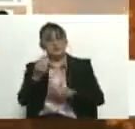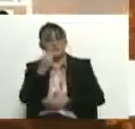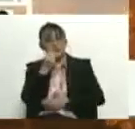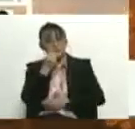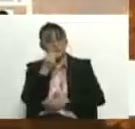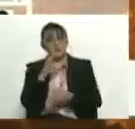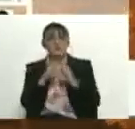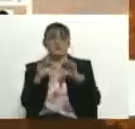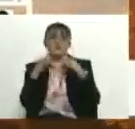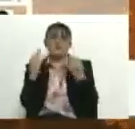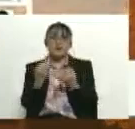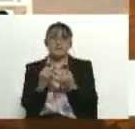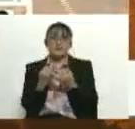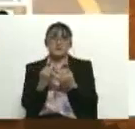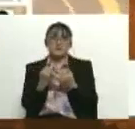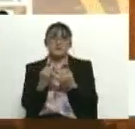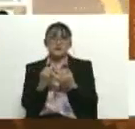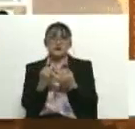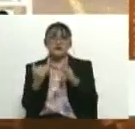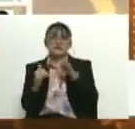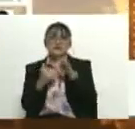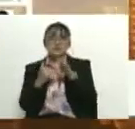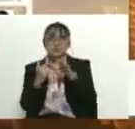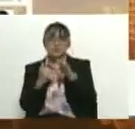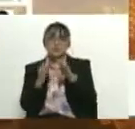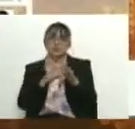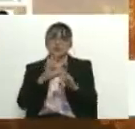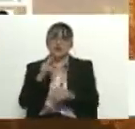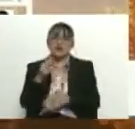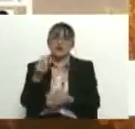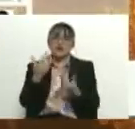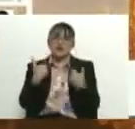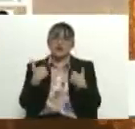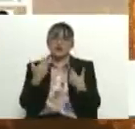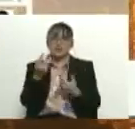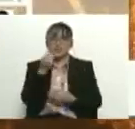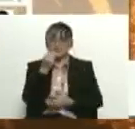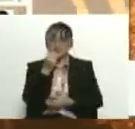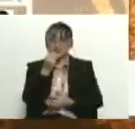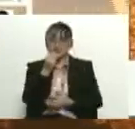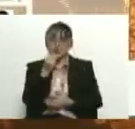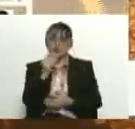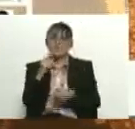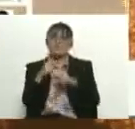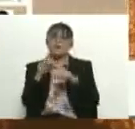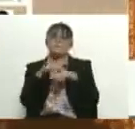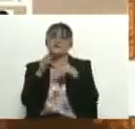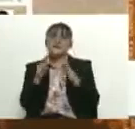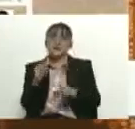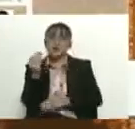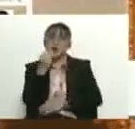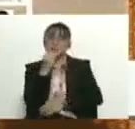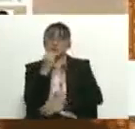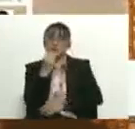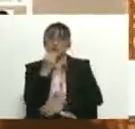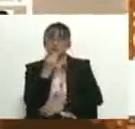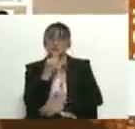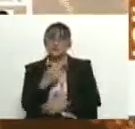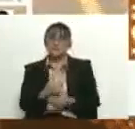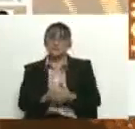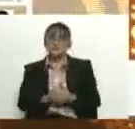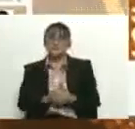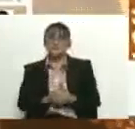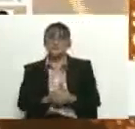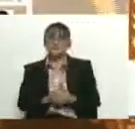toda la familia con Instituto Nacional de nutrición con todo el equipo del Ministerio del poder popular para la alimentación y también Bueno ya haciendo